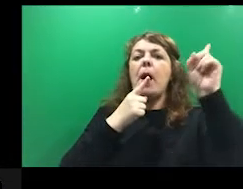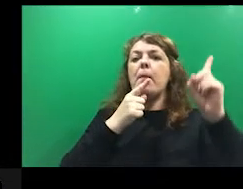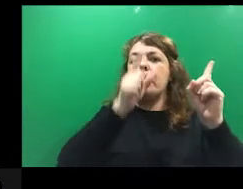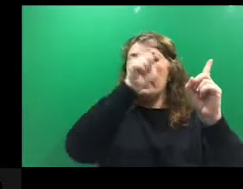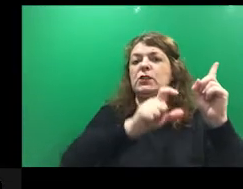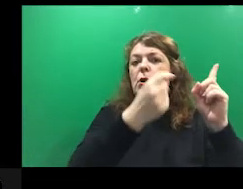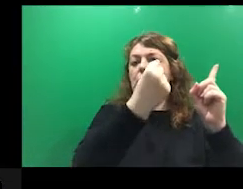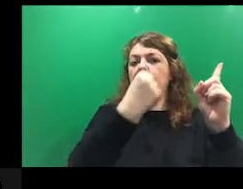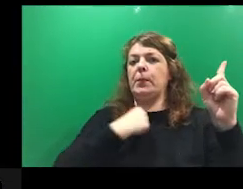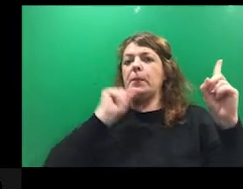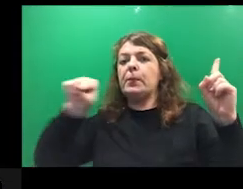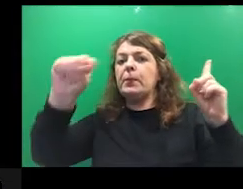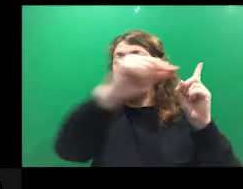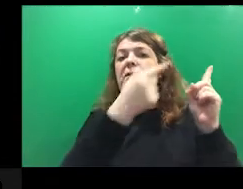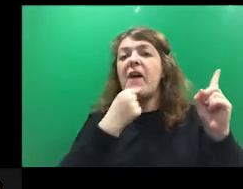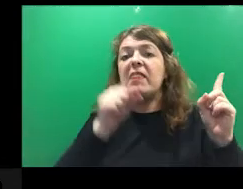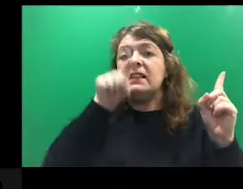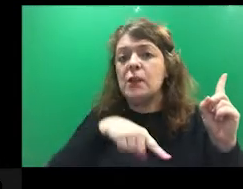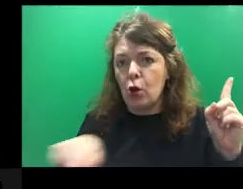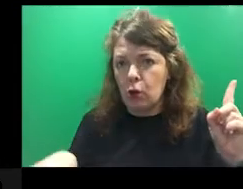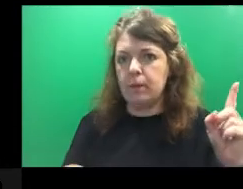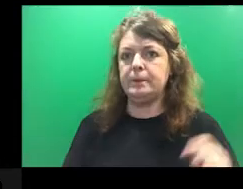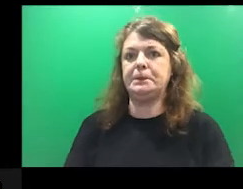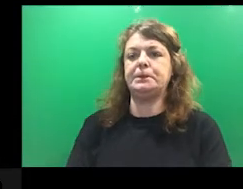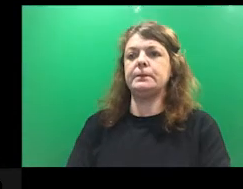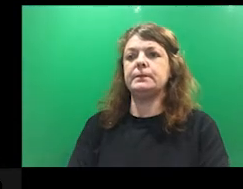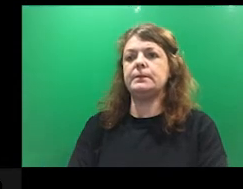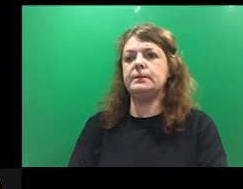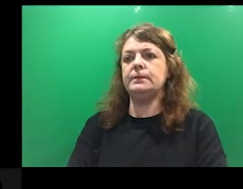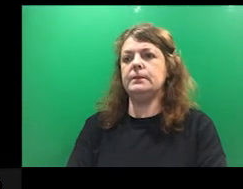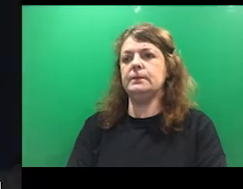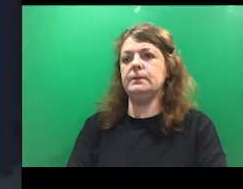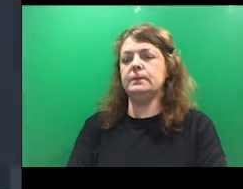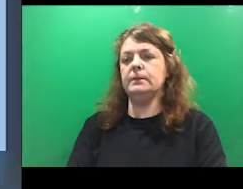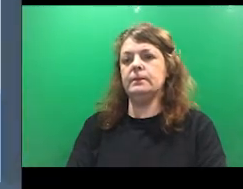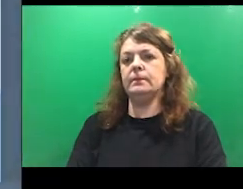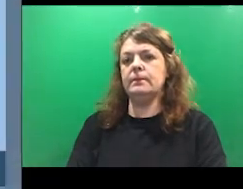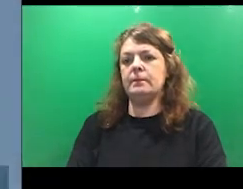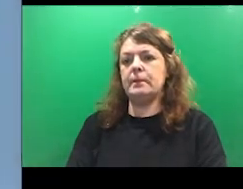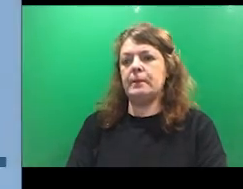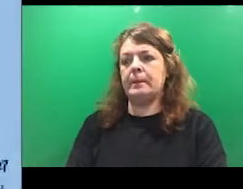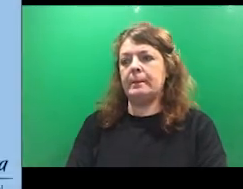podamos infectarnos si hay alguien que pueda contagiar la enfermedad.